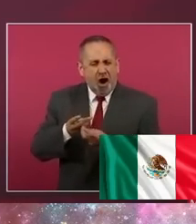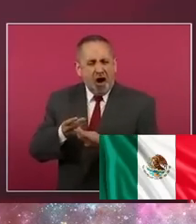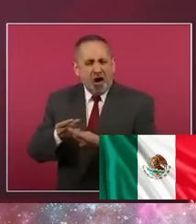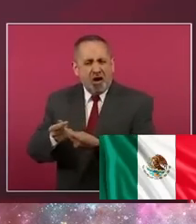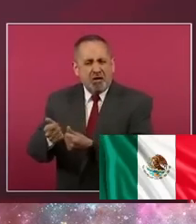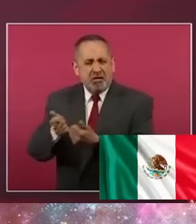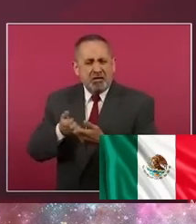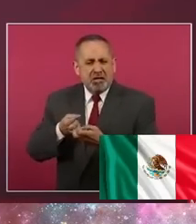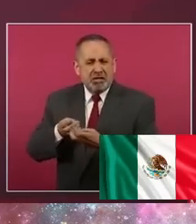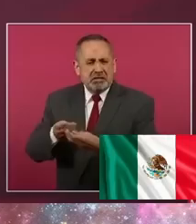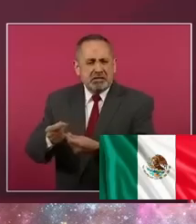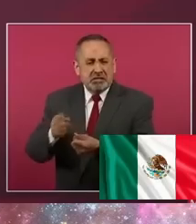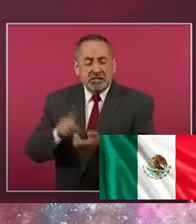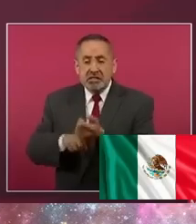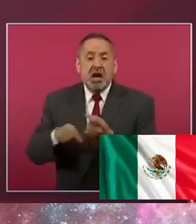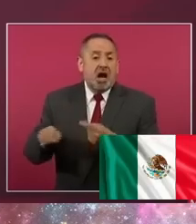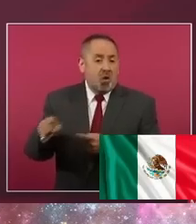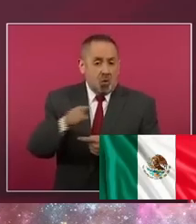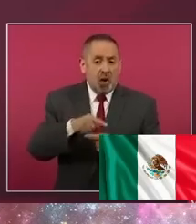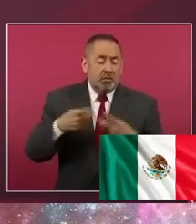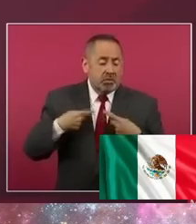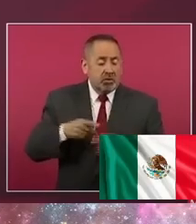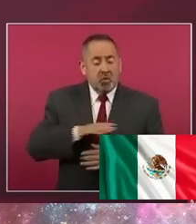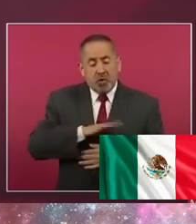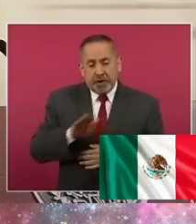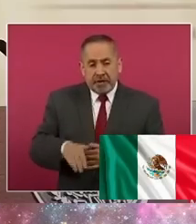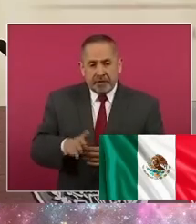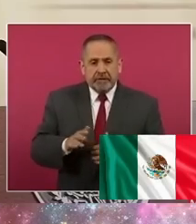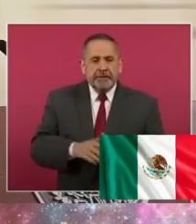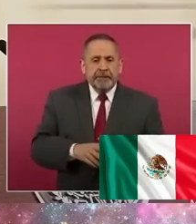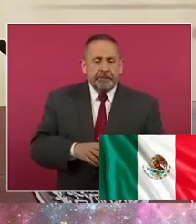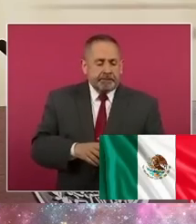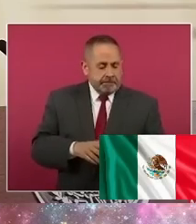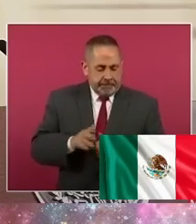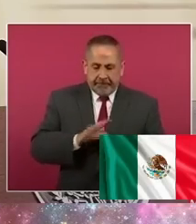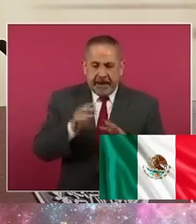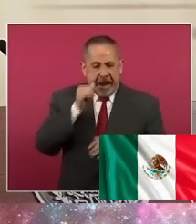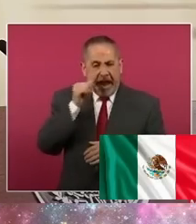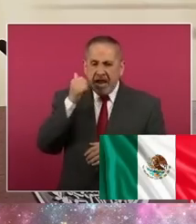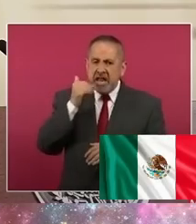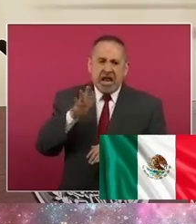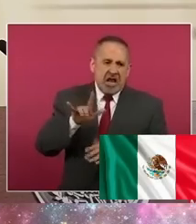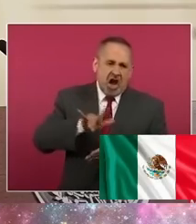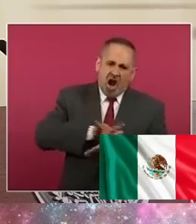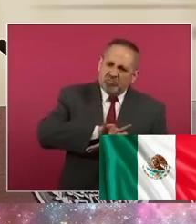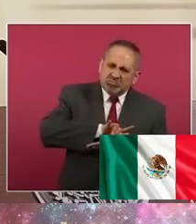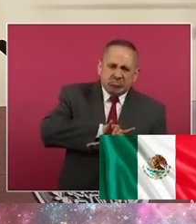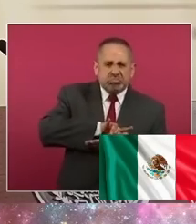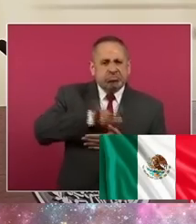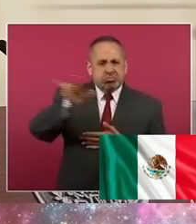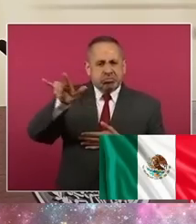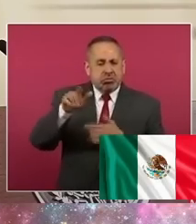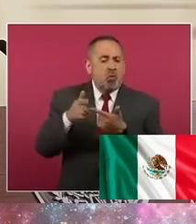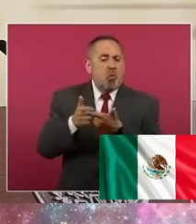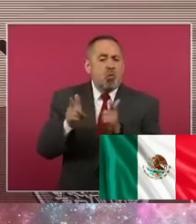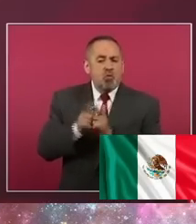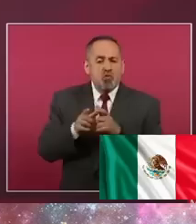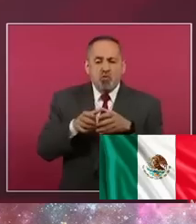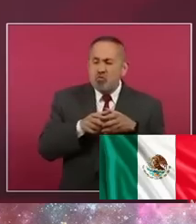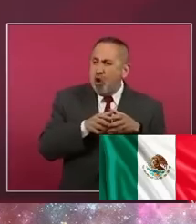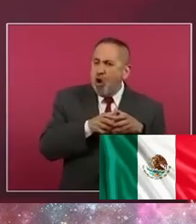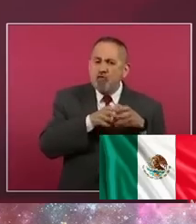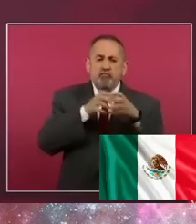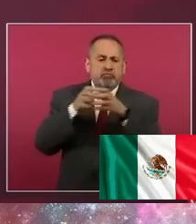hay personas que han perdido la vida Ya salieron ayer un